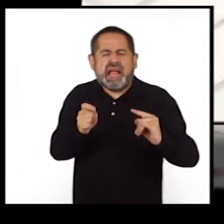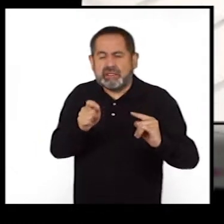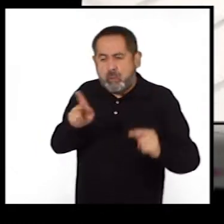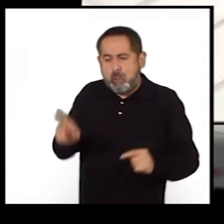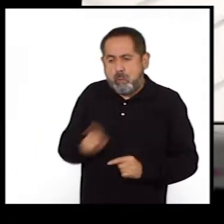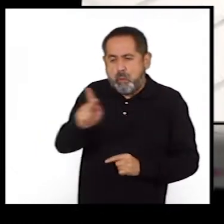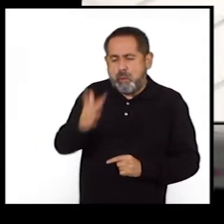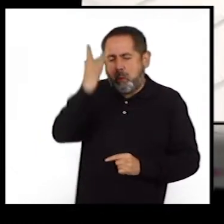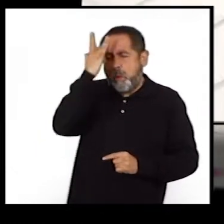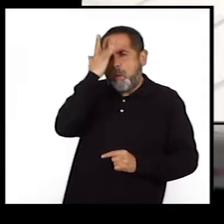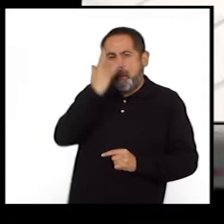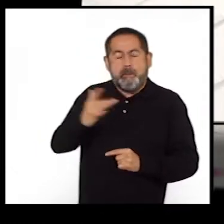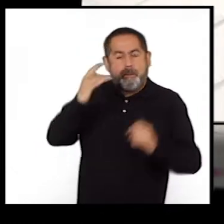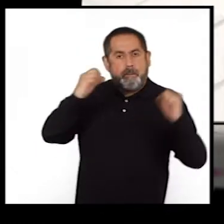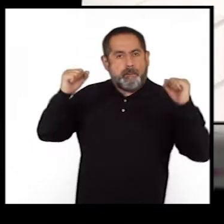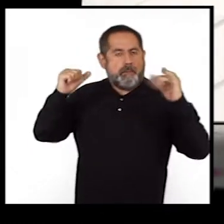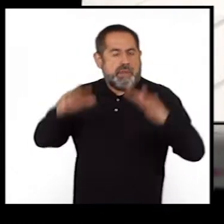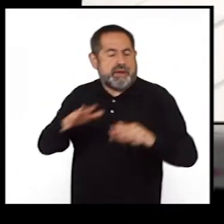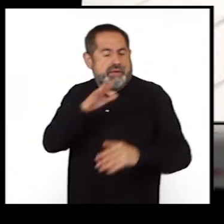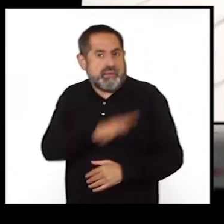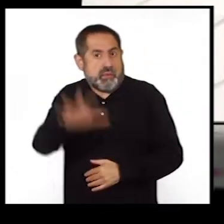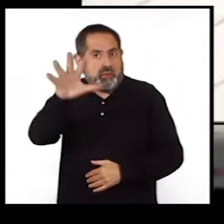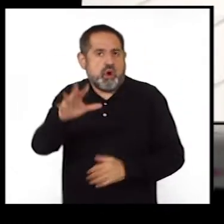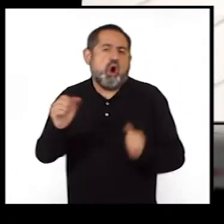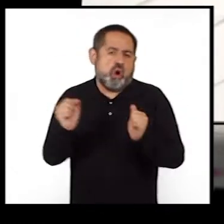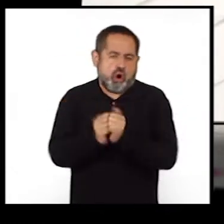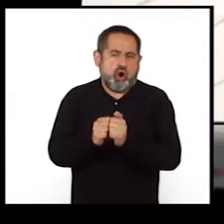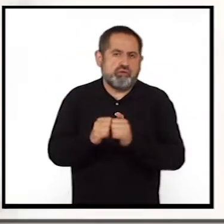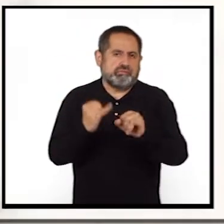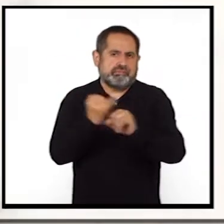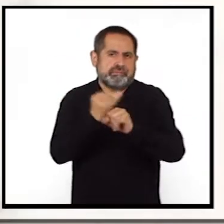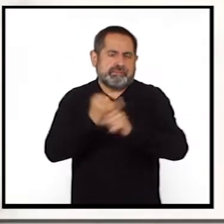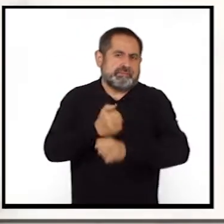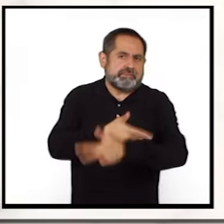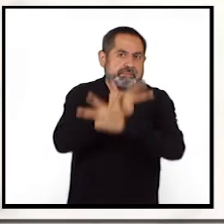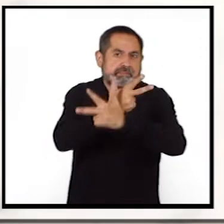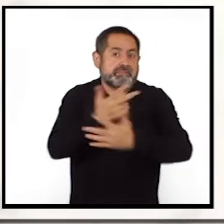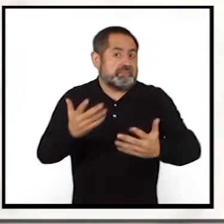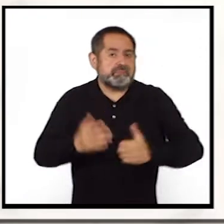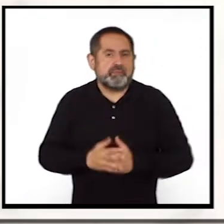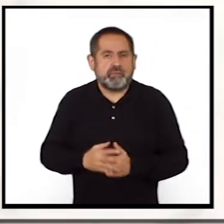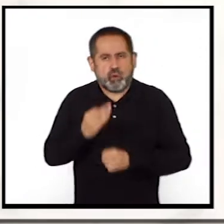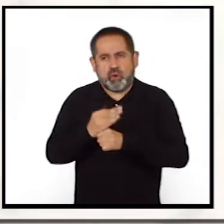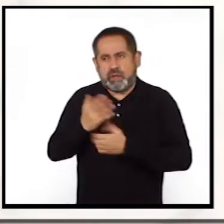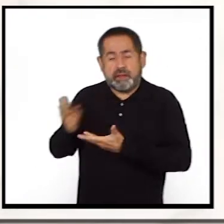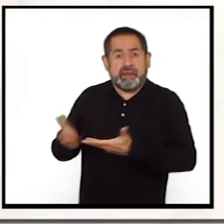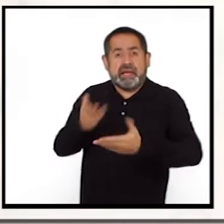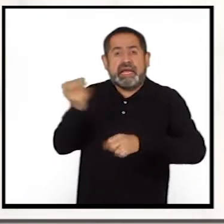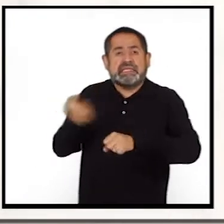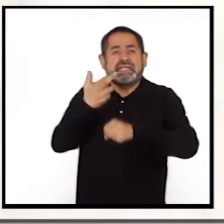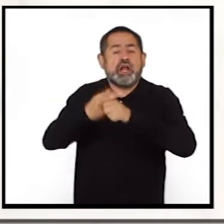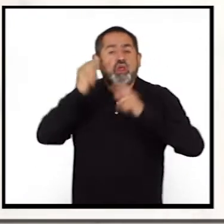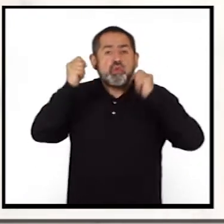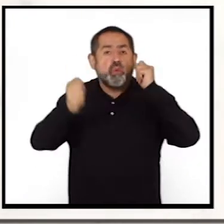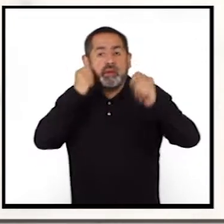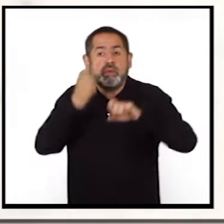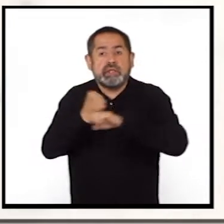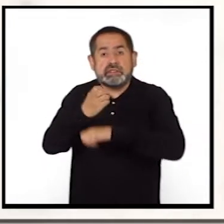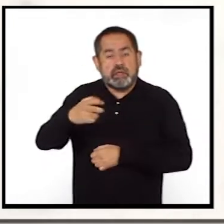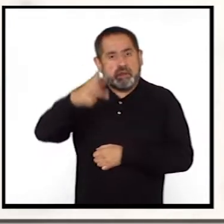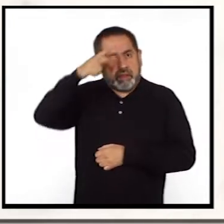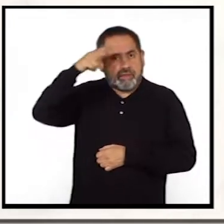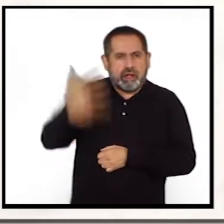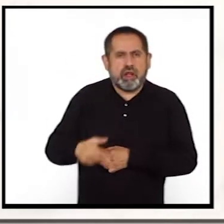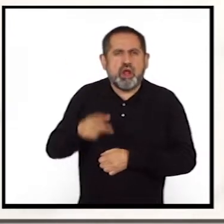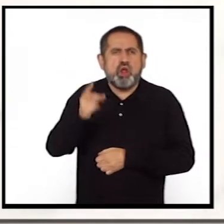edición virtual. Para dar inicio a este magnífico evento, quiero invitarlos a ver el mensaje del secretario de Turismo